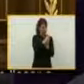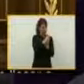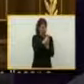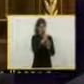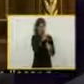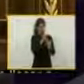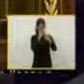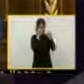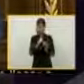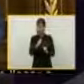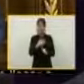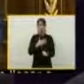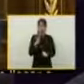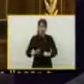digamos, más